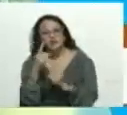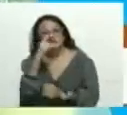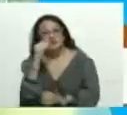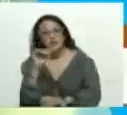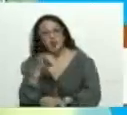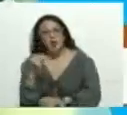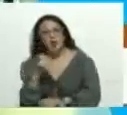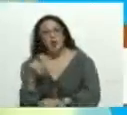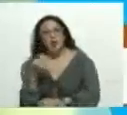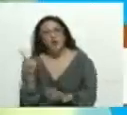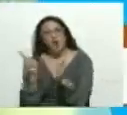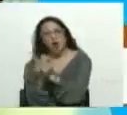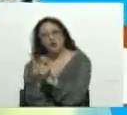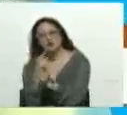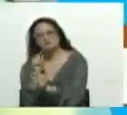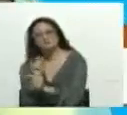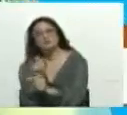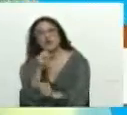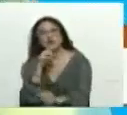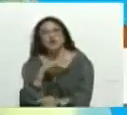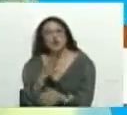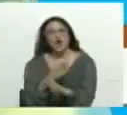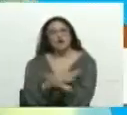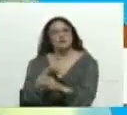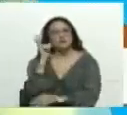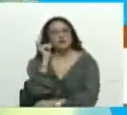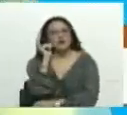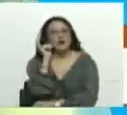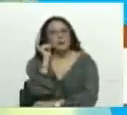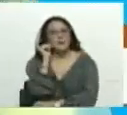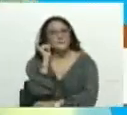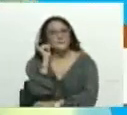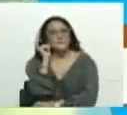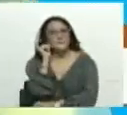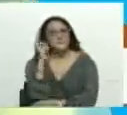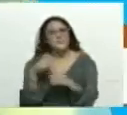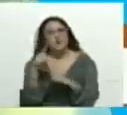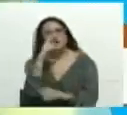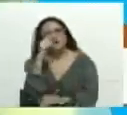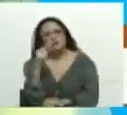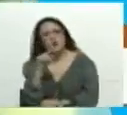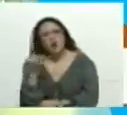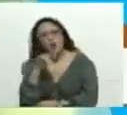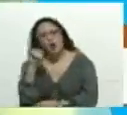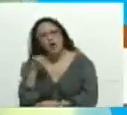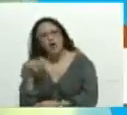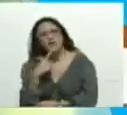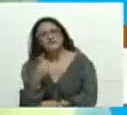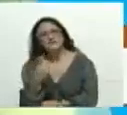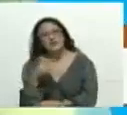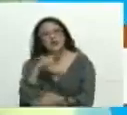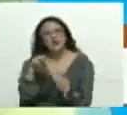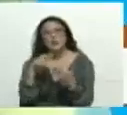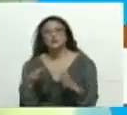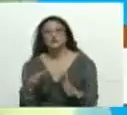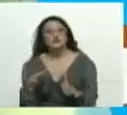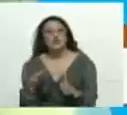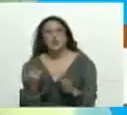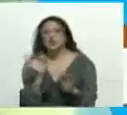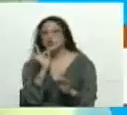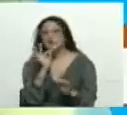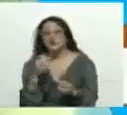osito nada más brevemente porque esta historia ya la hemos escuchado verdad Pero Zamora que decía la revolución no se ha